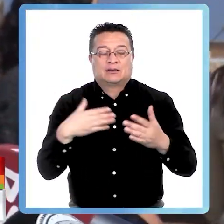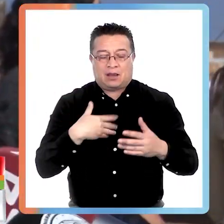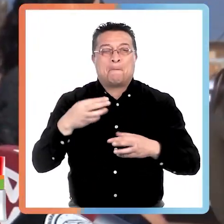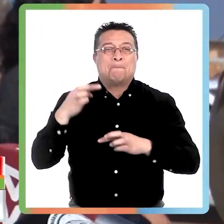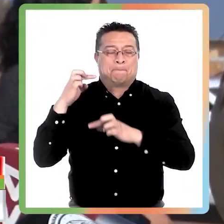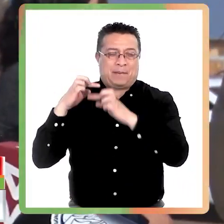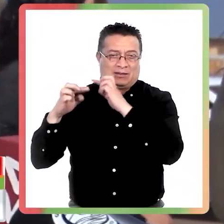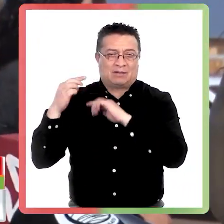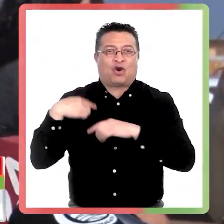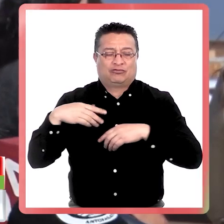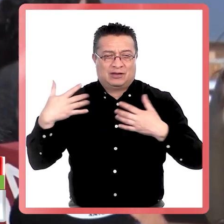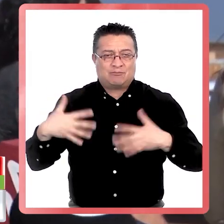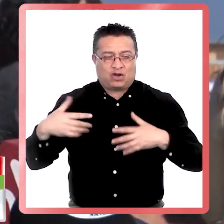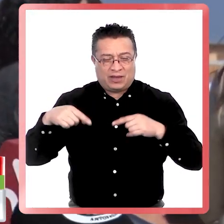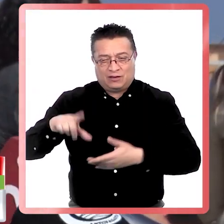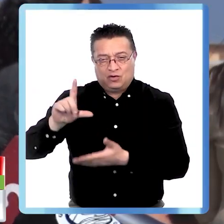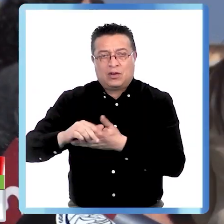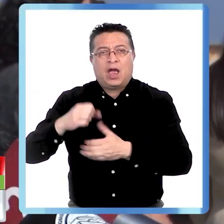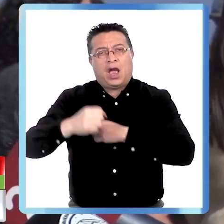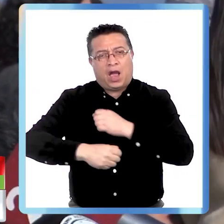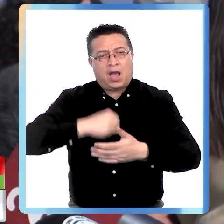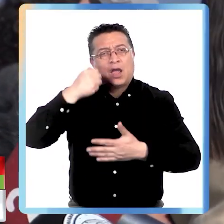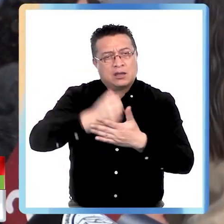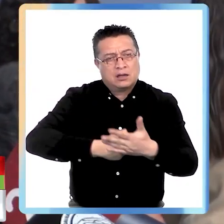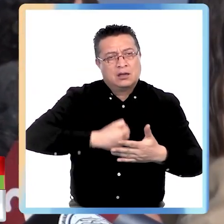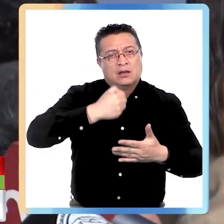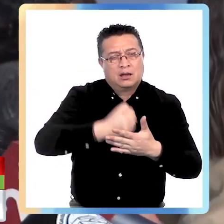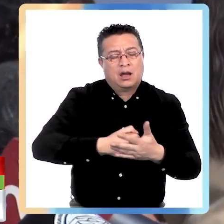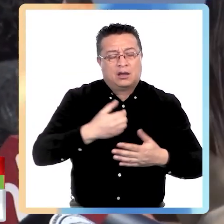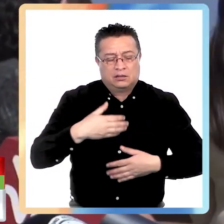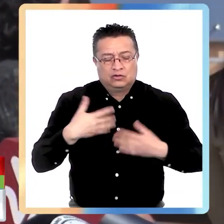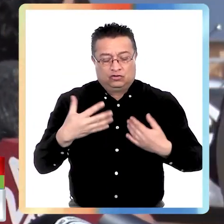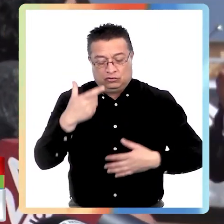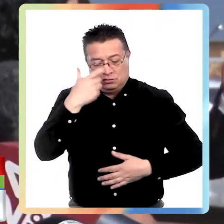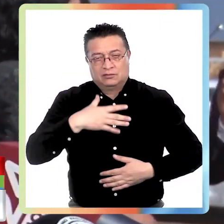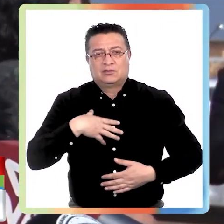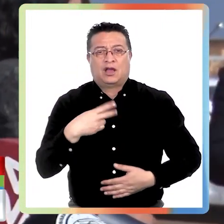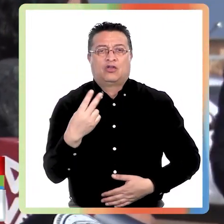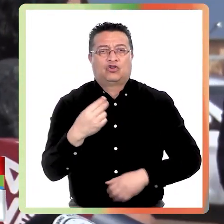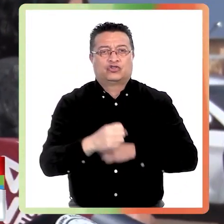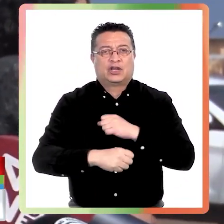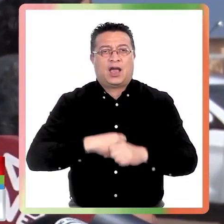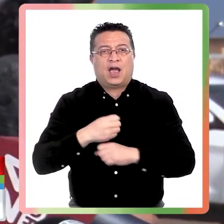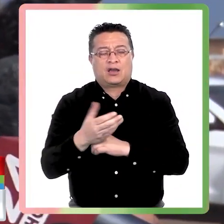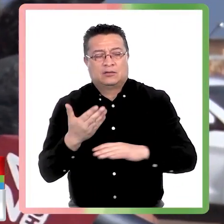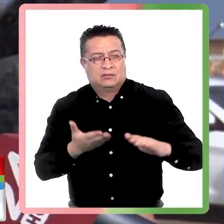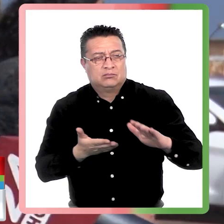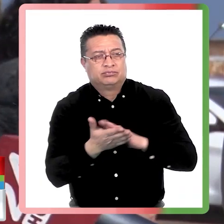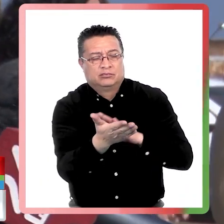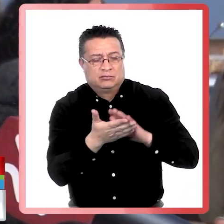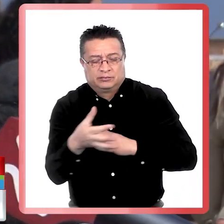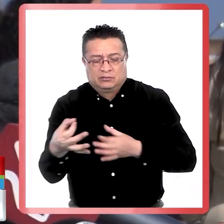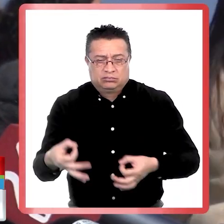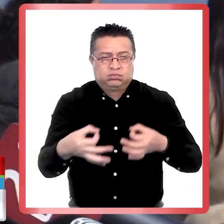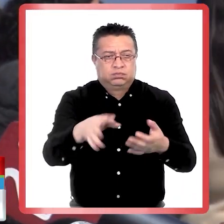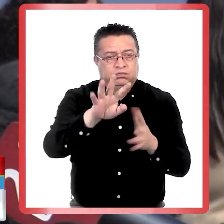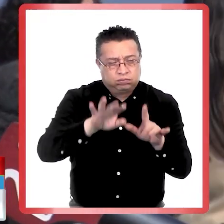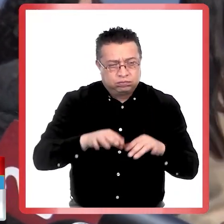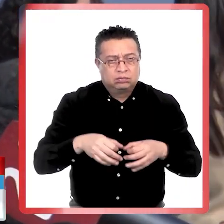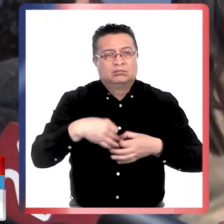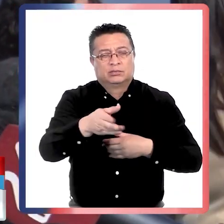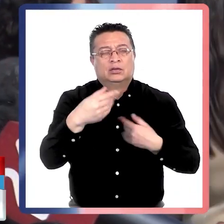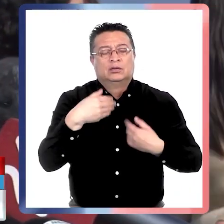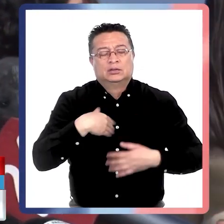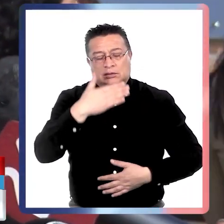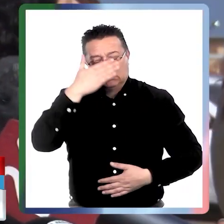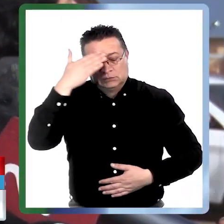gran patrimonio en el sector. Años de lucha, muchos años en la mía, ya casi 12 años, enviando oficio. Cuando